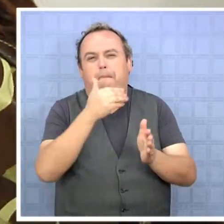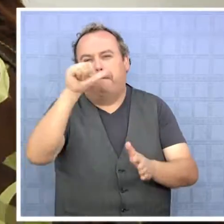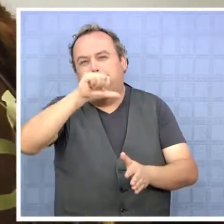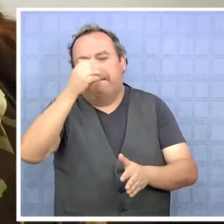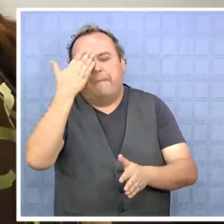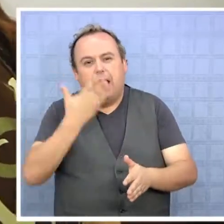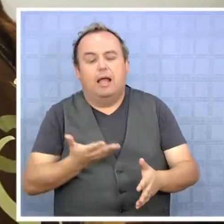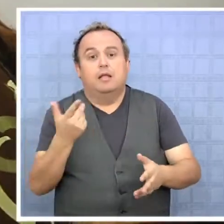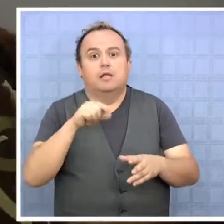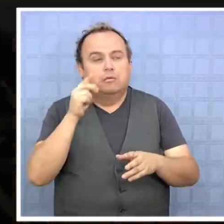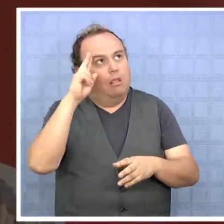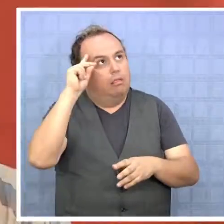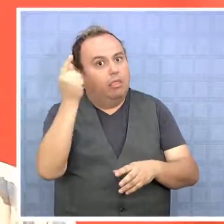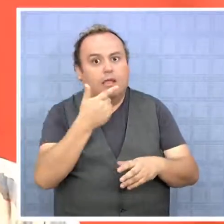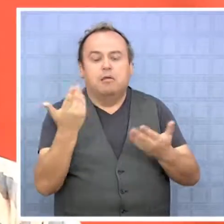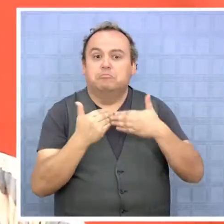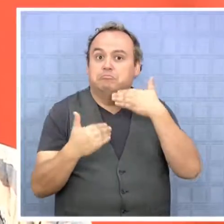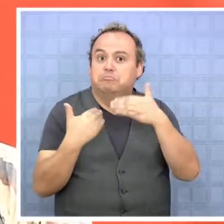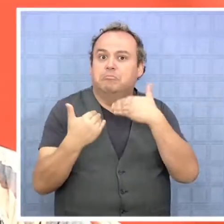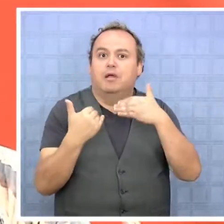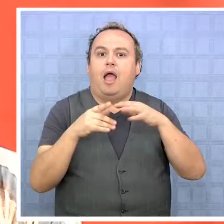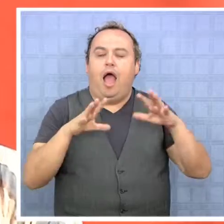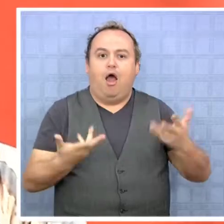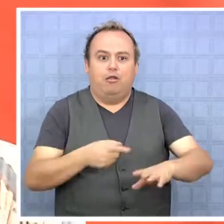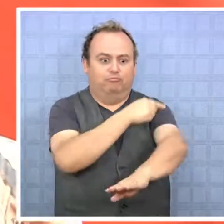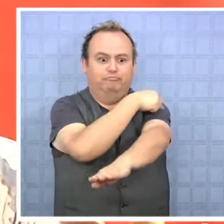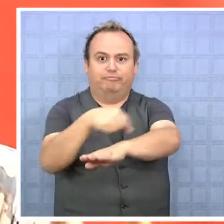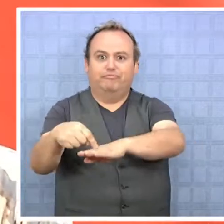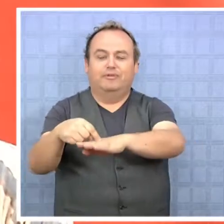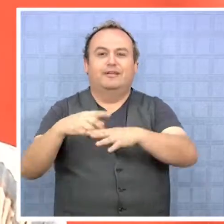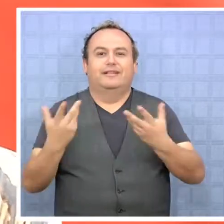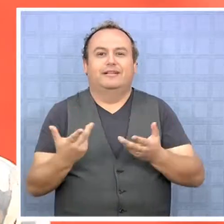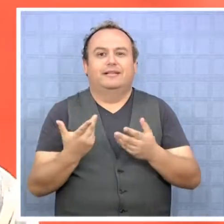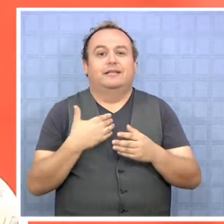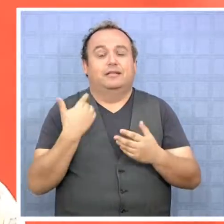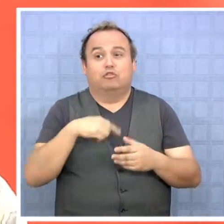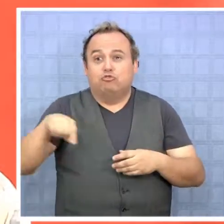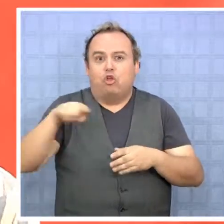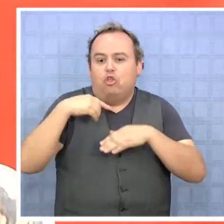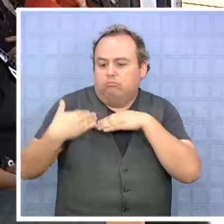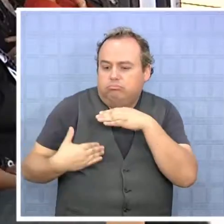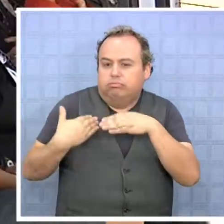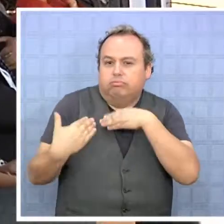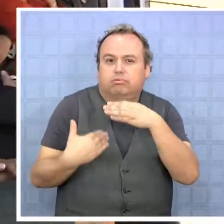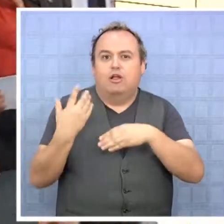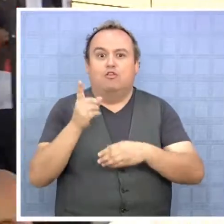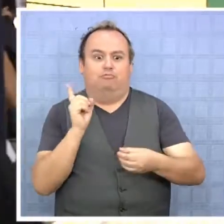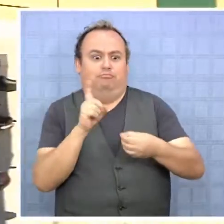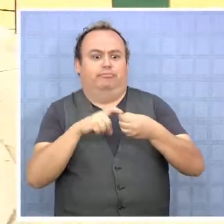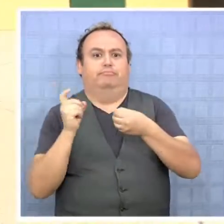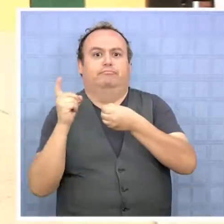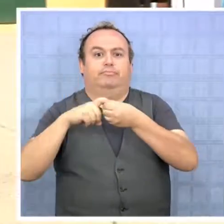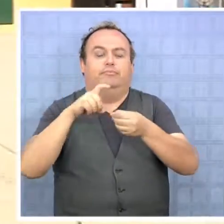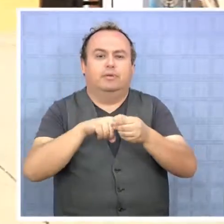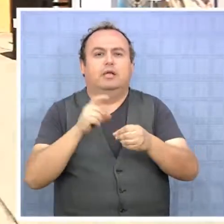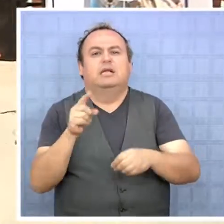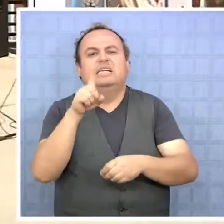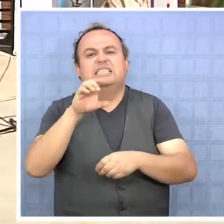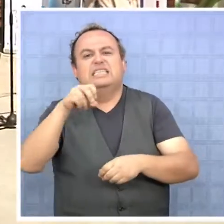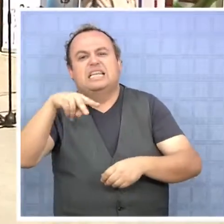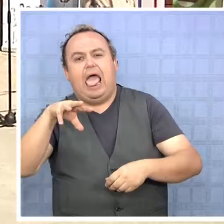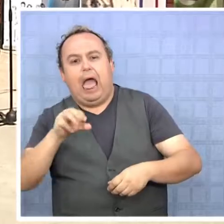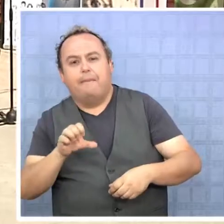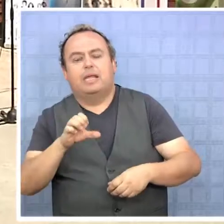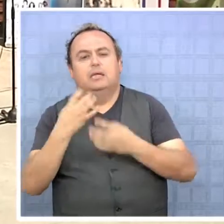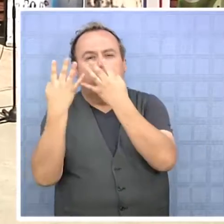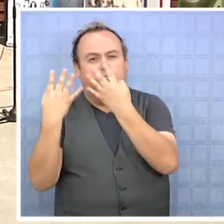De allí surgió esta iniciativa, por lo tanto, sin duda, este ha sido un proceso participativo, ya que se ha sumado esfuerzos de Sename,